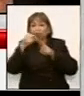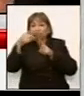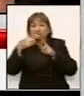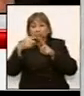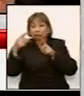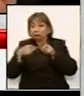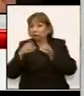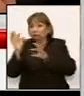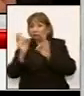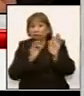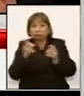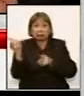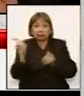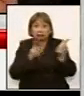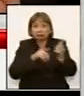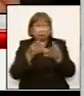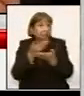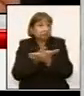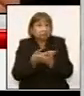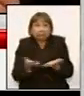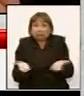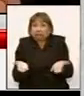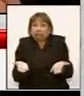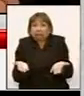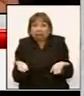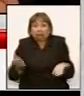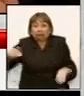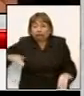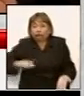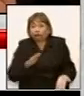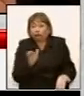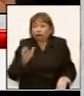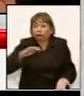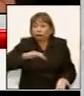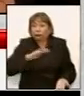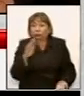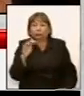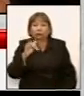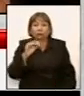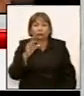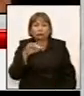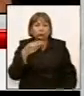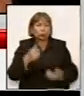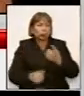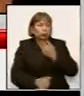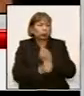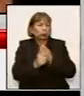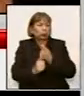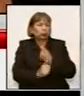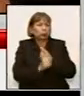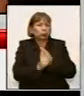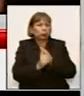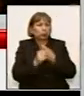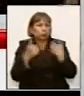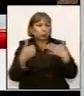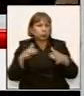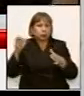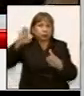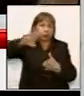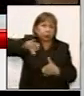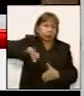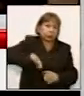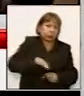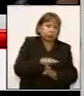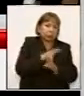adecuada y el recorrido de venir hasta aquí, hasta Yanahuanca, es muy peligroso porque hay abismos.